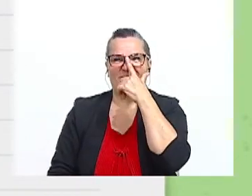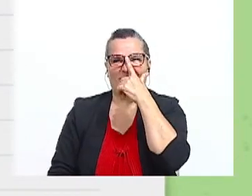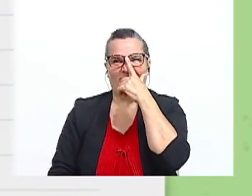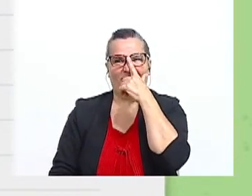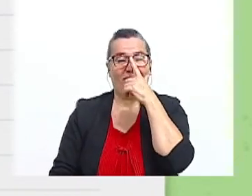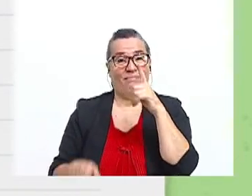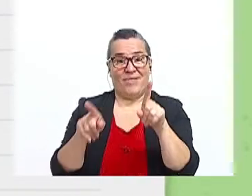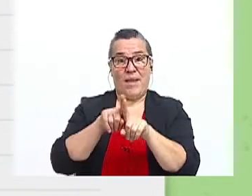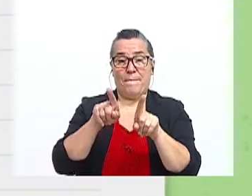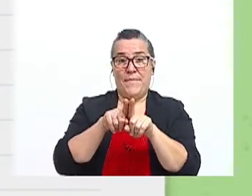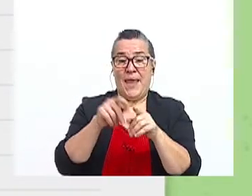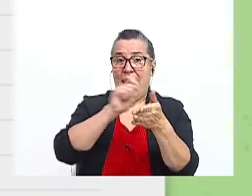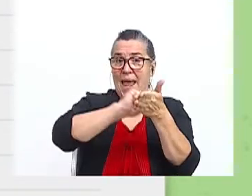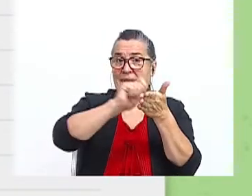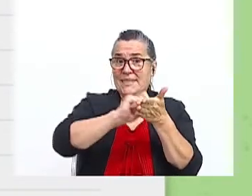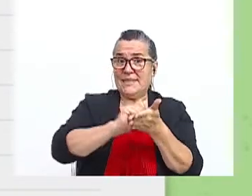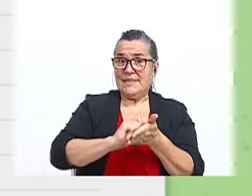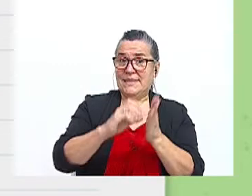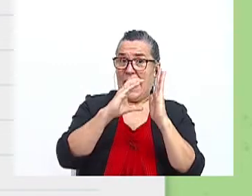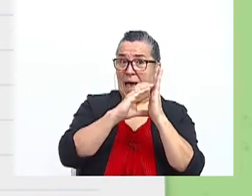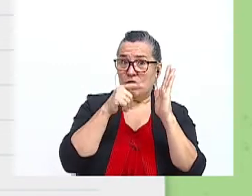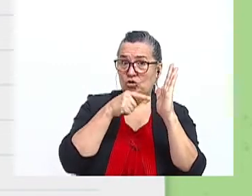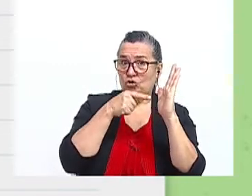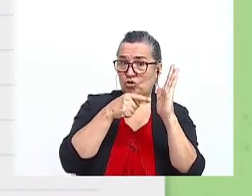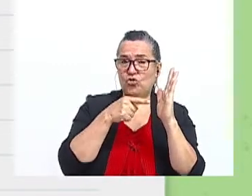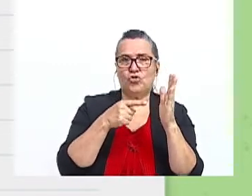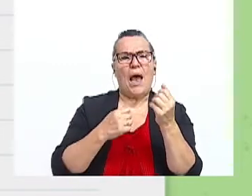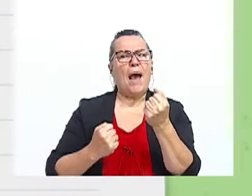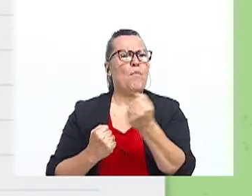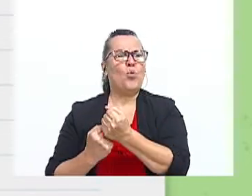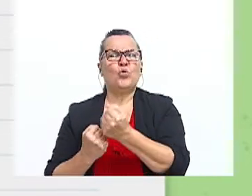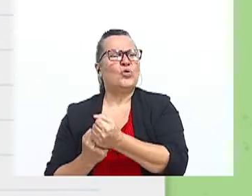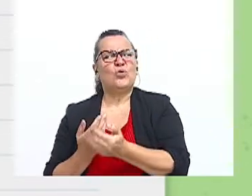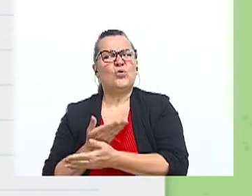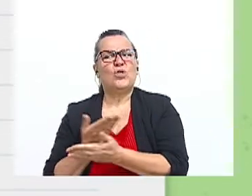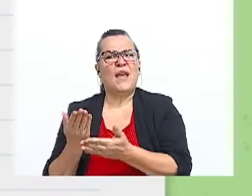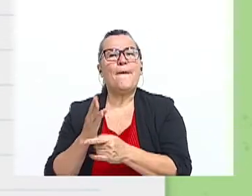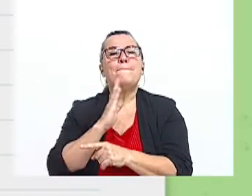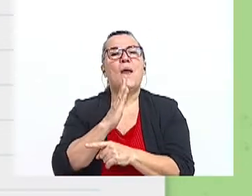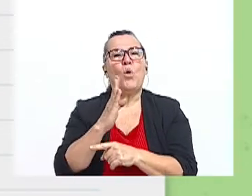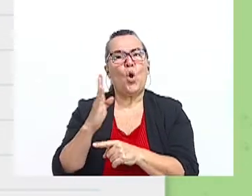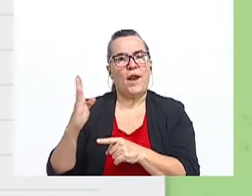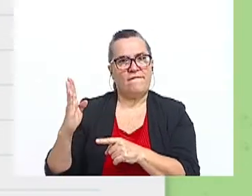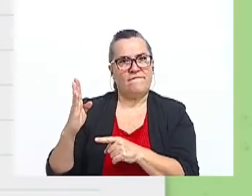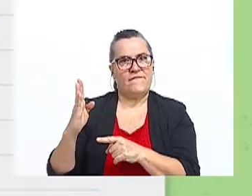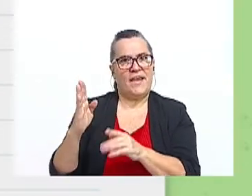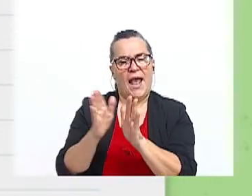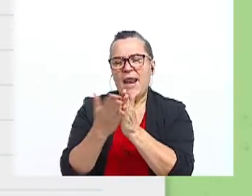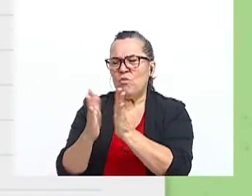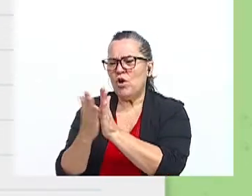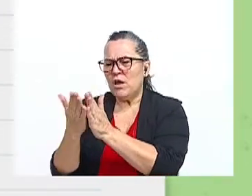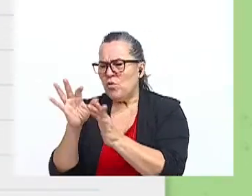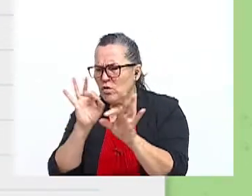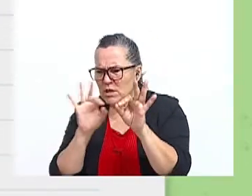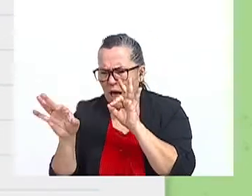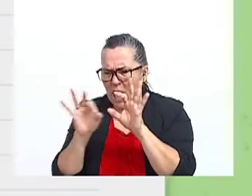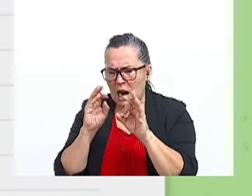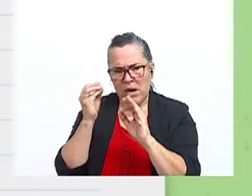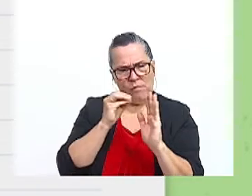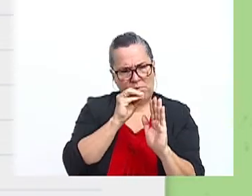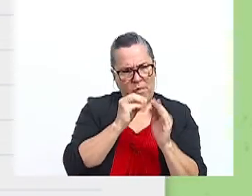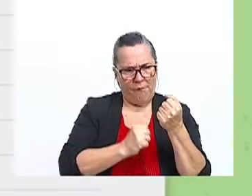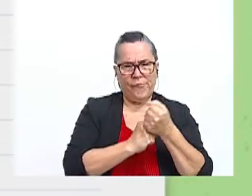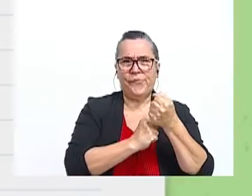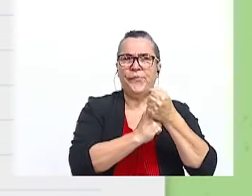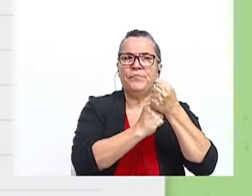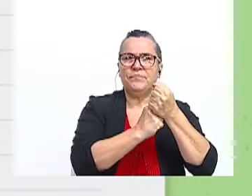Además, los ensayos por lo general están apoyados en bibliografía. Esto para darle mayor peso